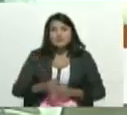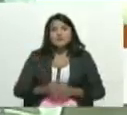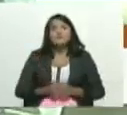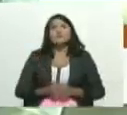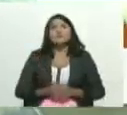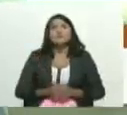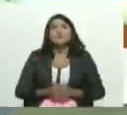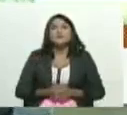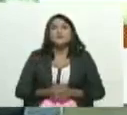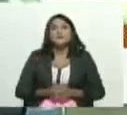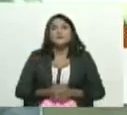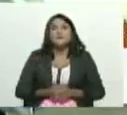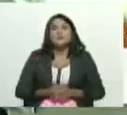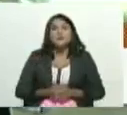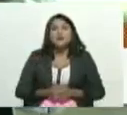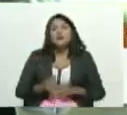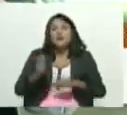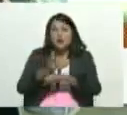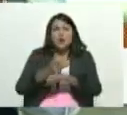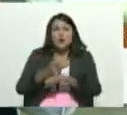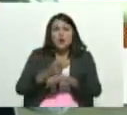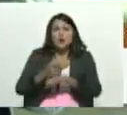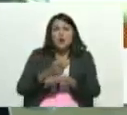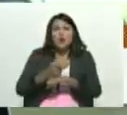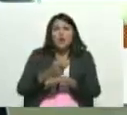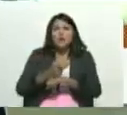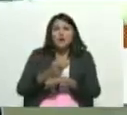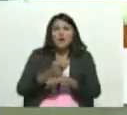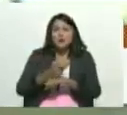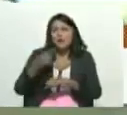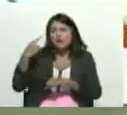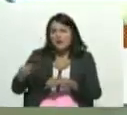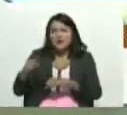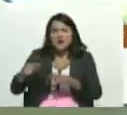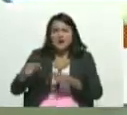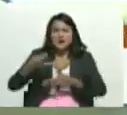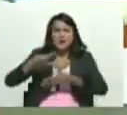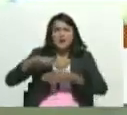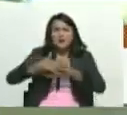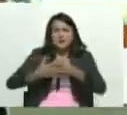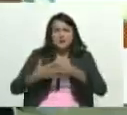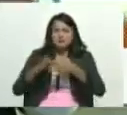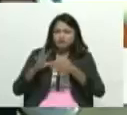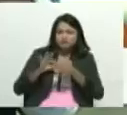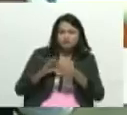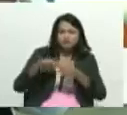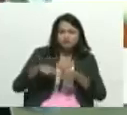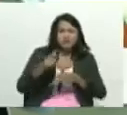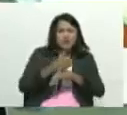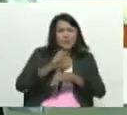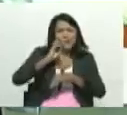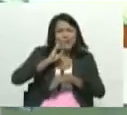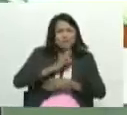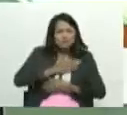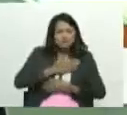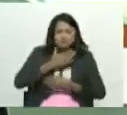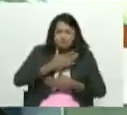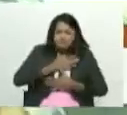hizo con los gobiernos que tenemos con decisión convicción con el gobierno bolivariano acá profundamente